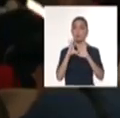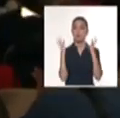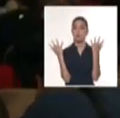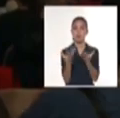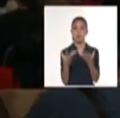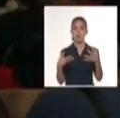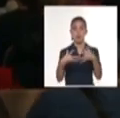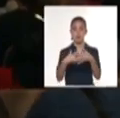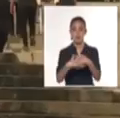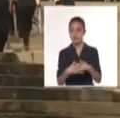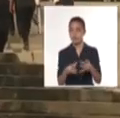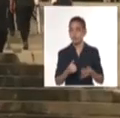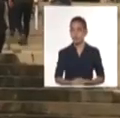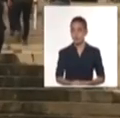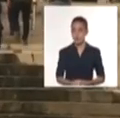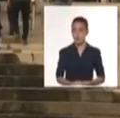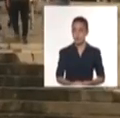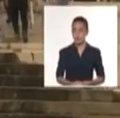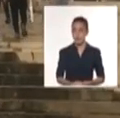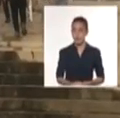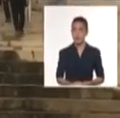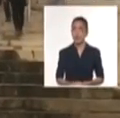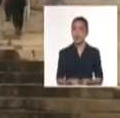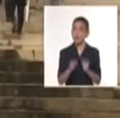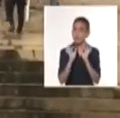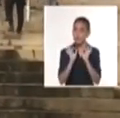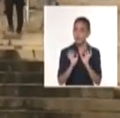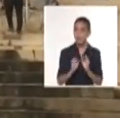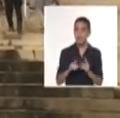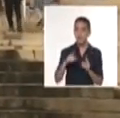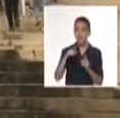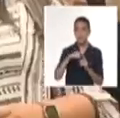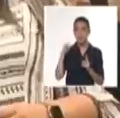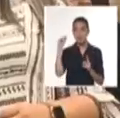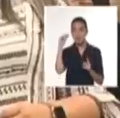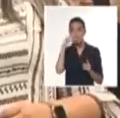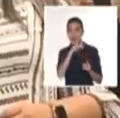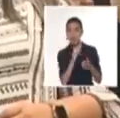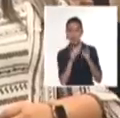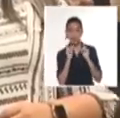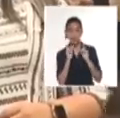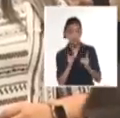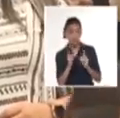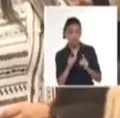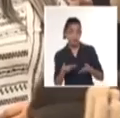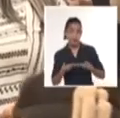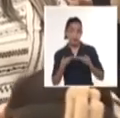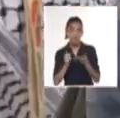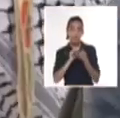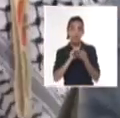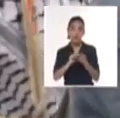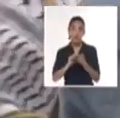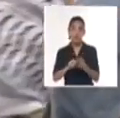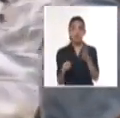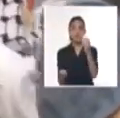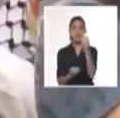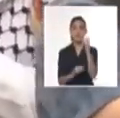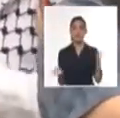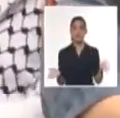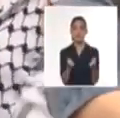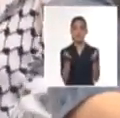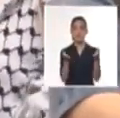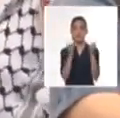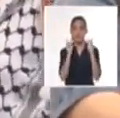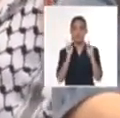amenazas para la sociedad humana que supone la tecnopolítica al servicio del poder hegemónico, los territorios digitales ofrecen también